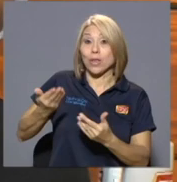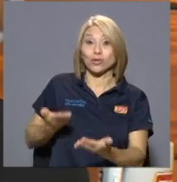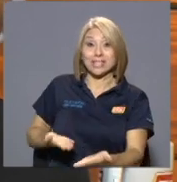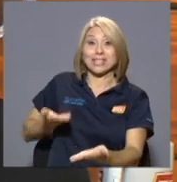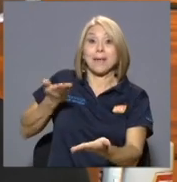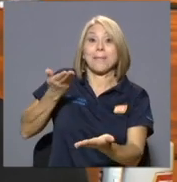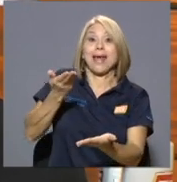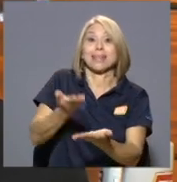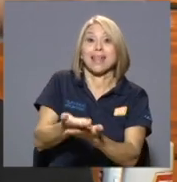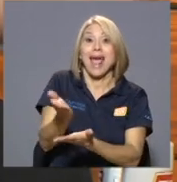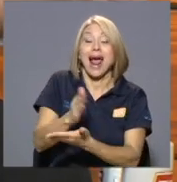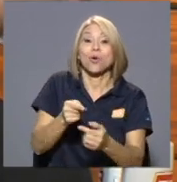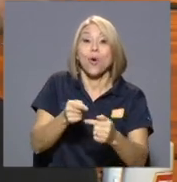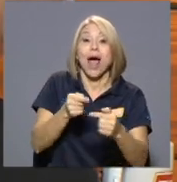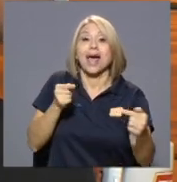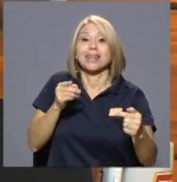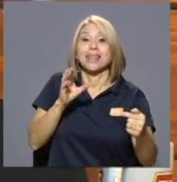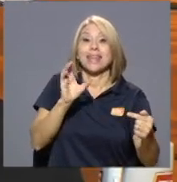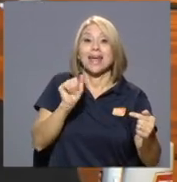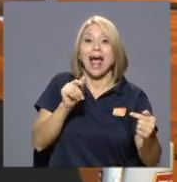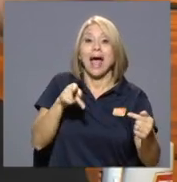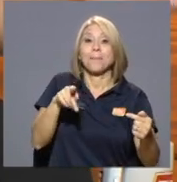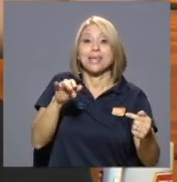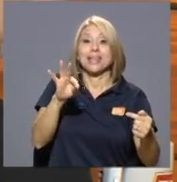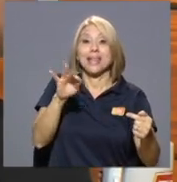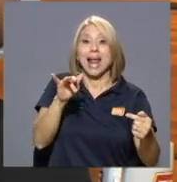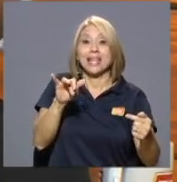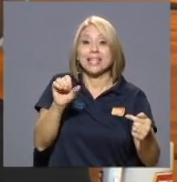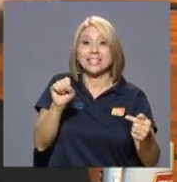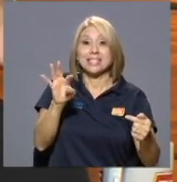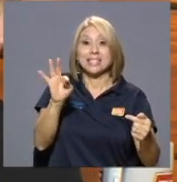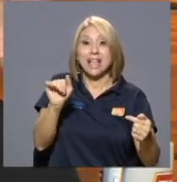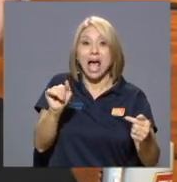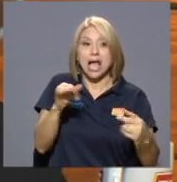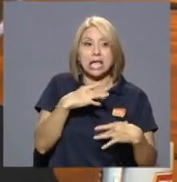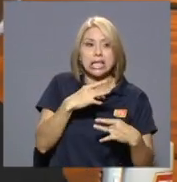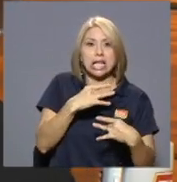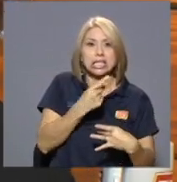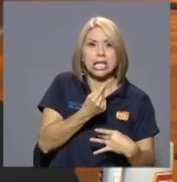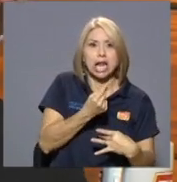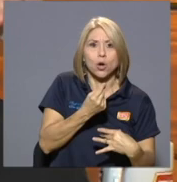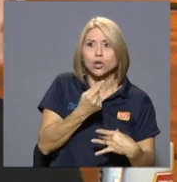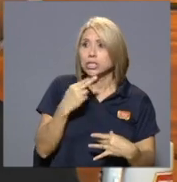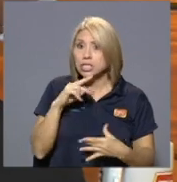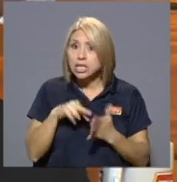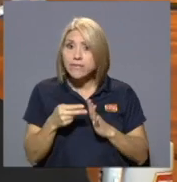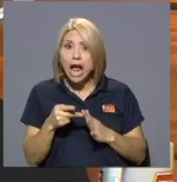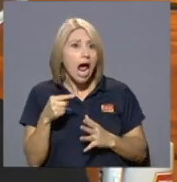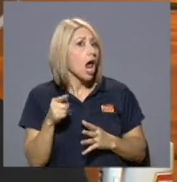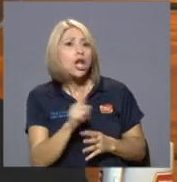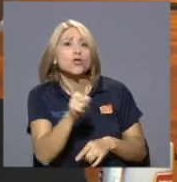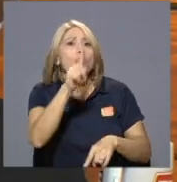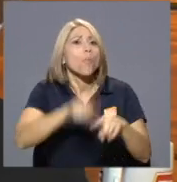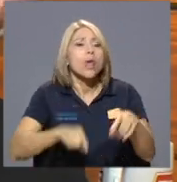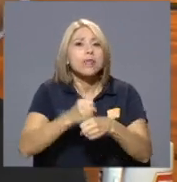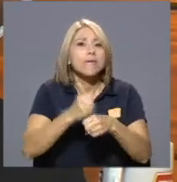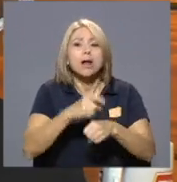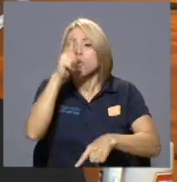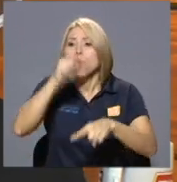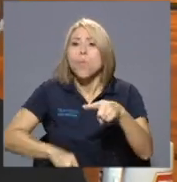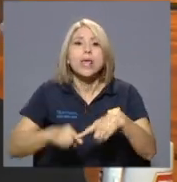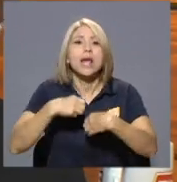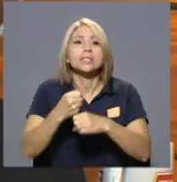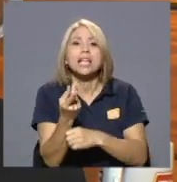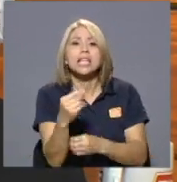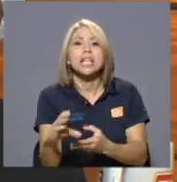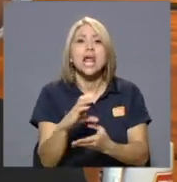que se está planteando? ¿Que no hay que hacer dinero? ¿Que no pueden haber empresas? No, lo que se está planteando es que el centro de la